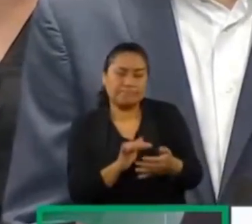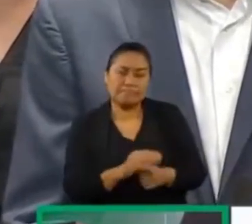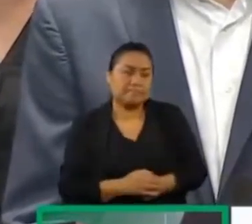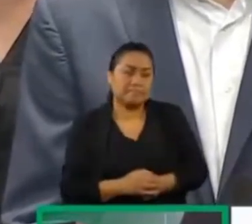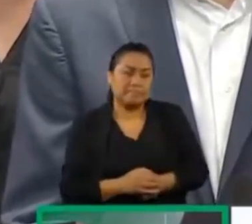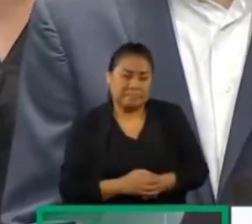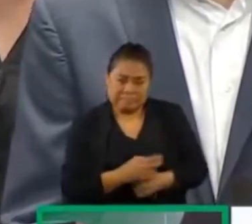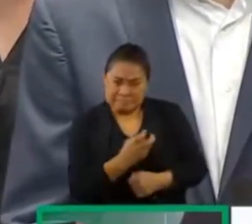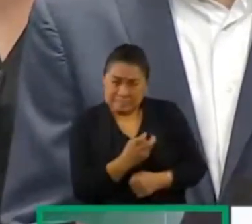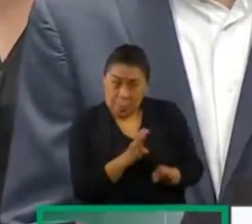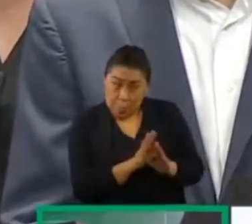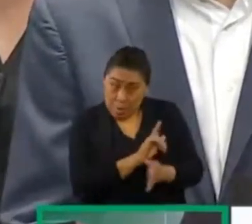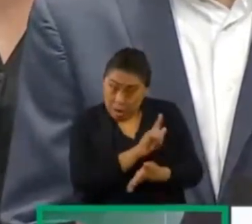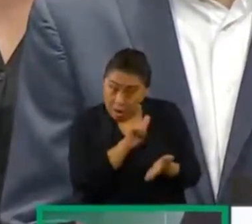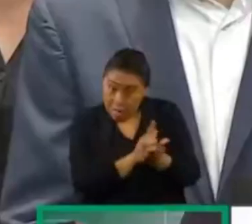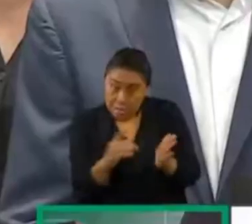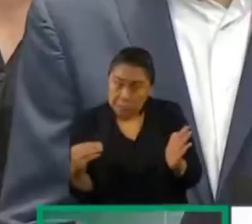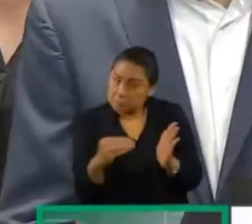reforma legal.